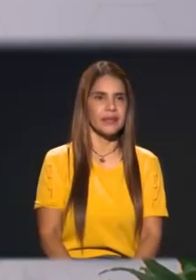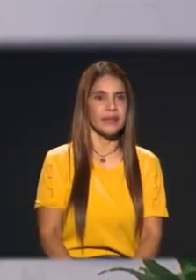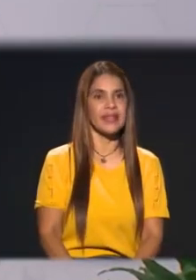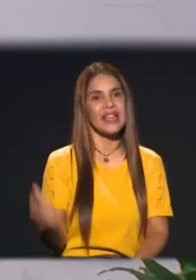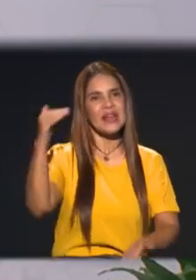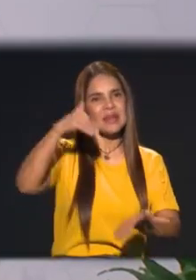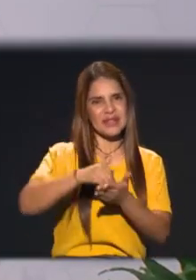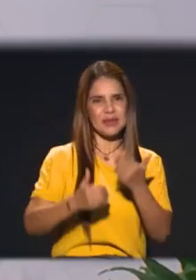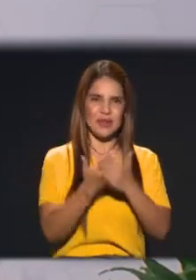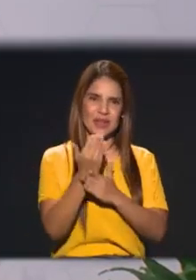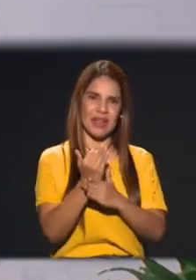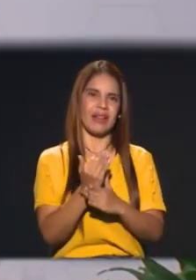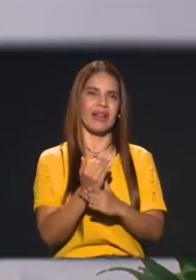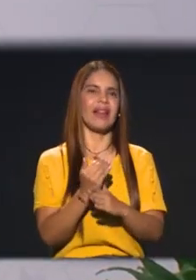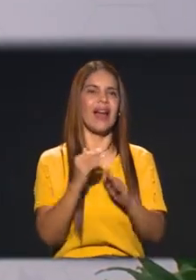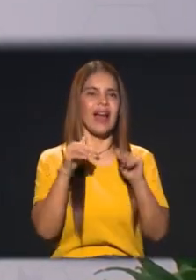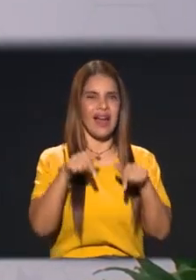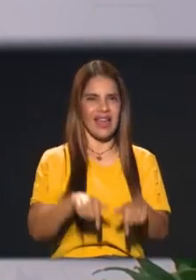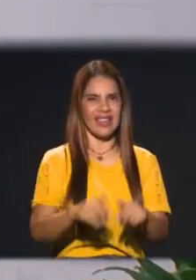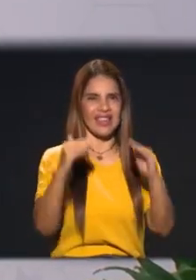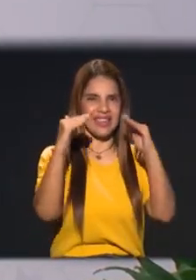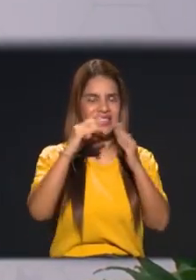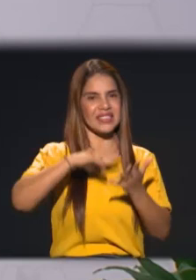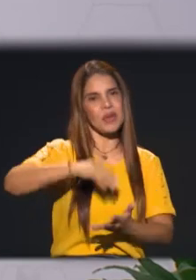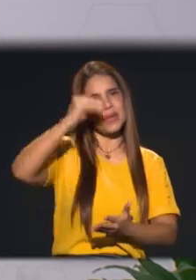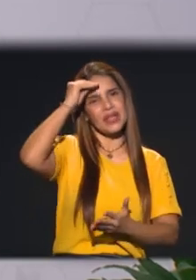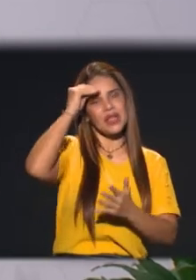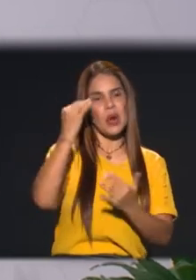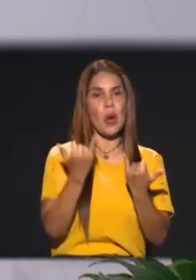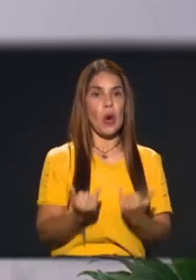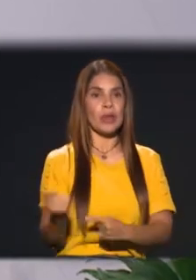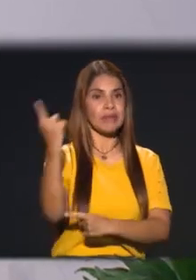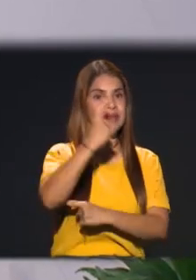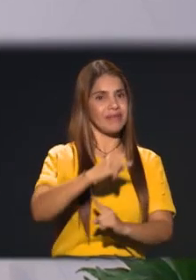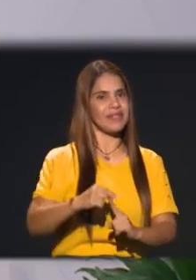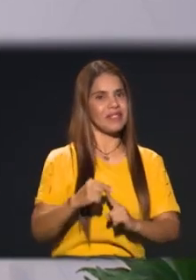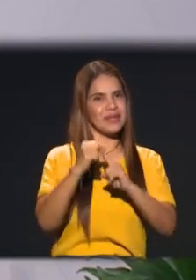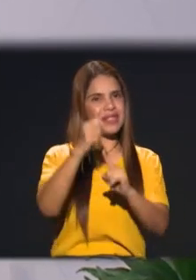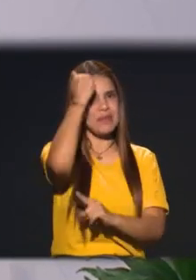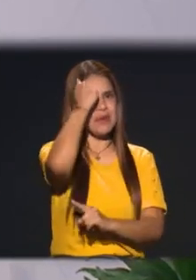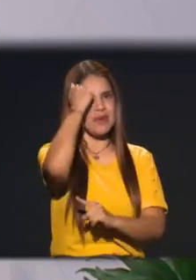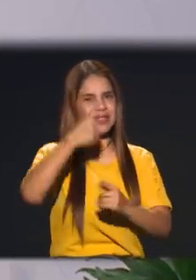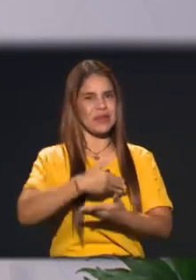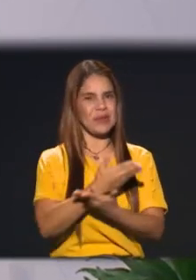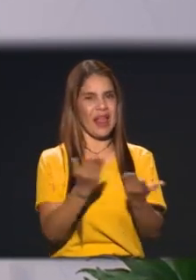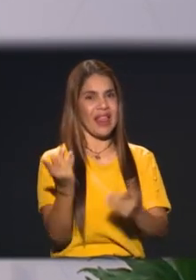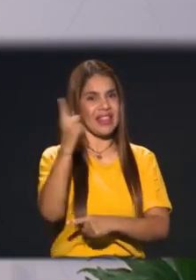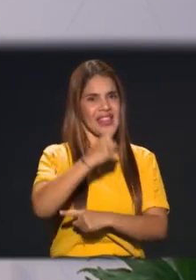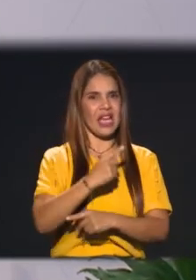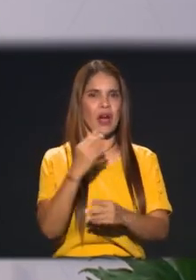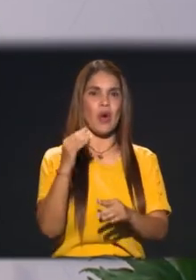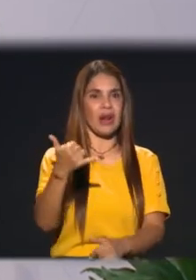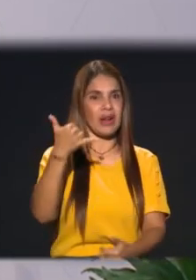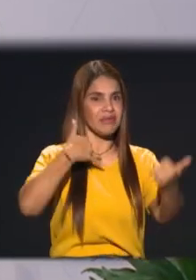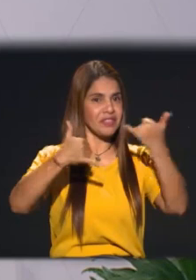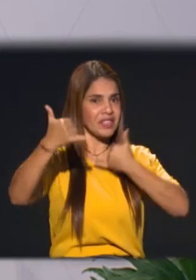Y regresamos al programa En Casa Aprendemos. Recordemos que hoy estamos en esa bonita celebración del Día del Maestro y tenemos habilitadas todas las